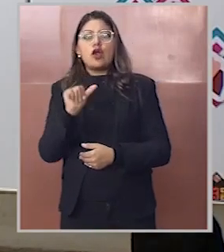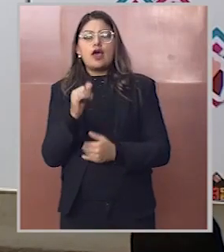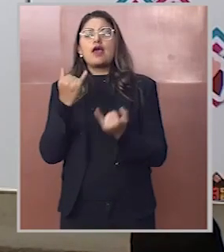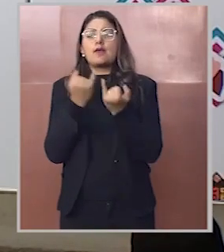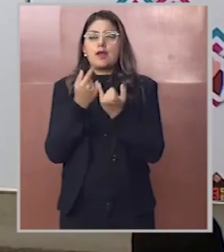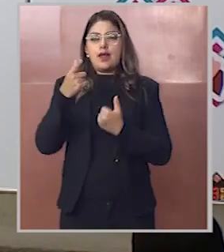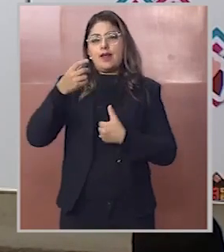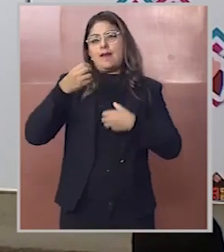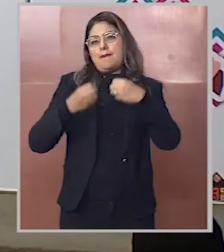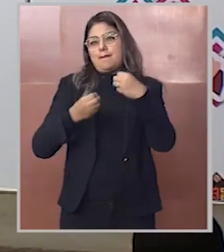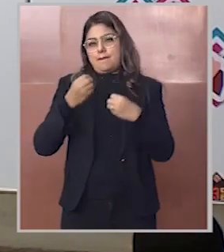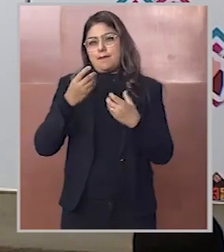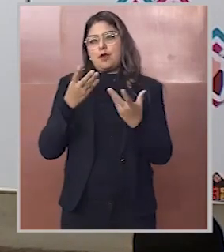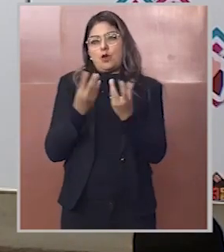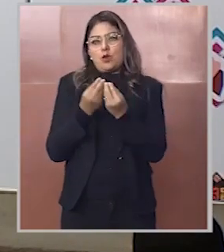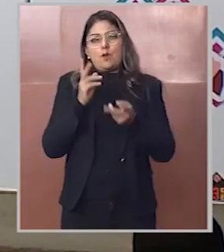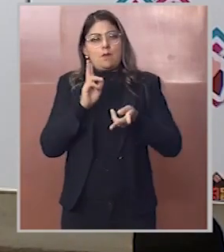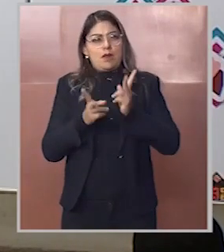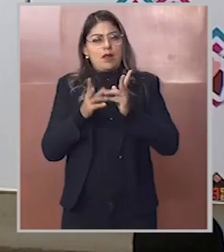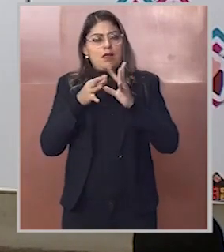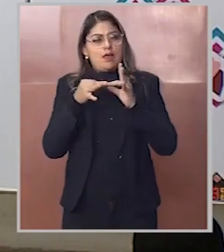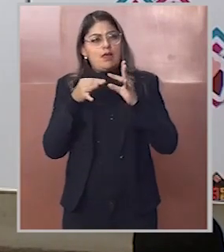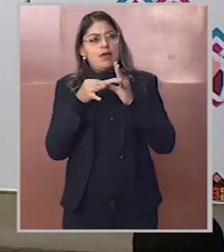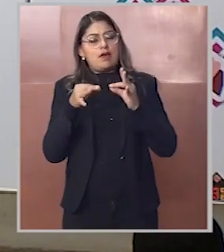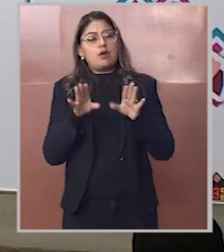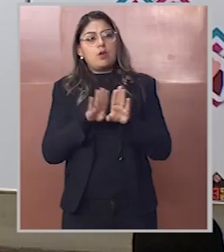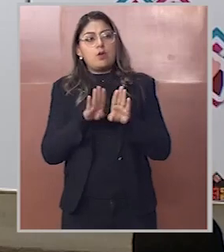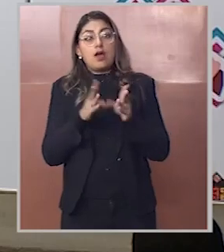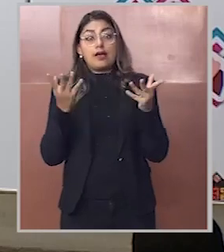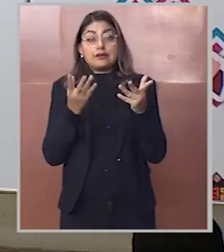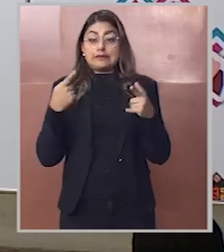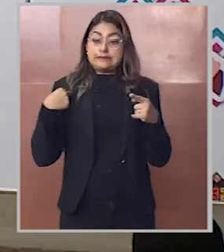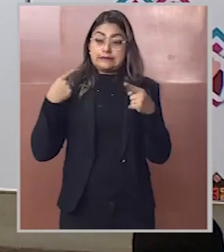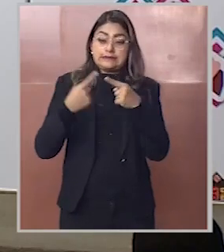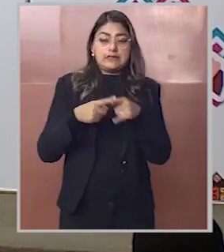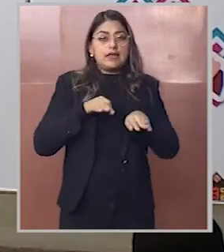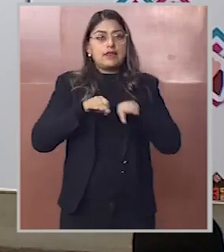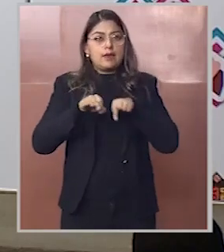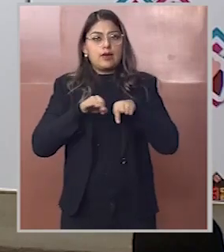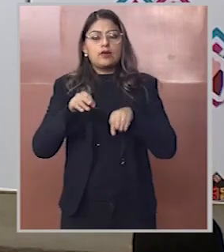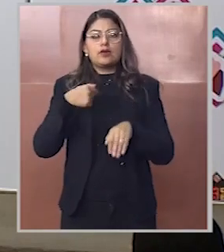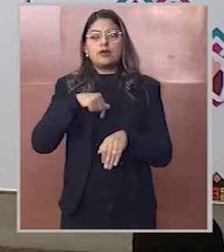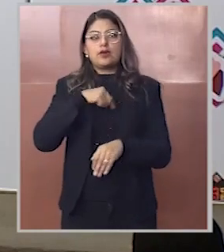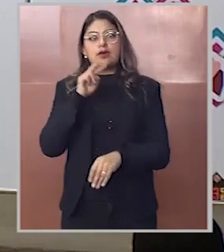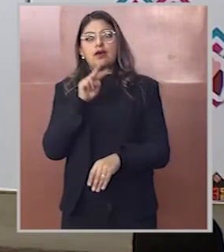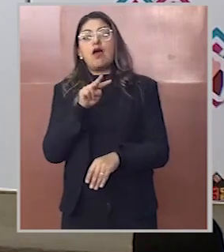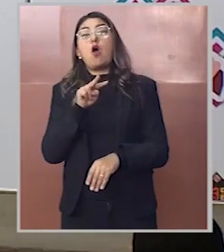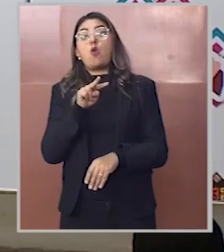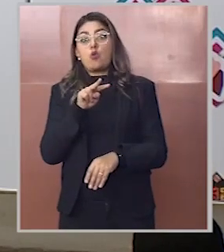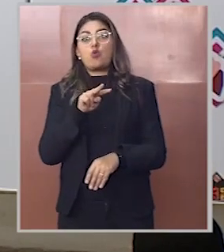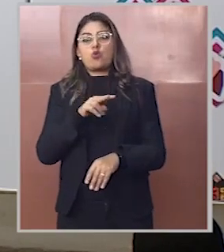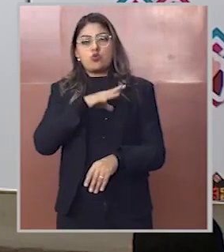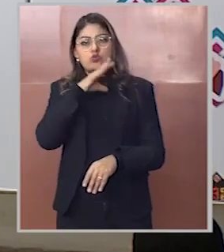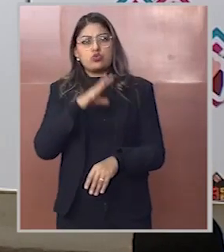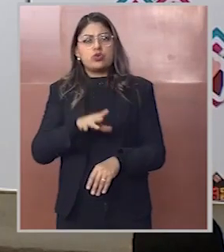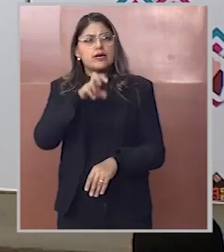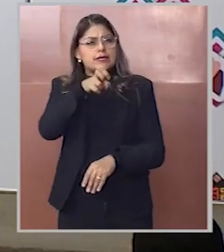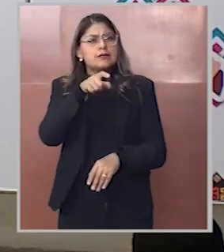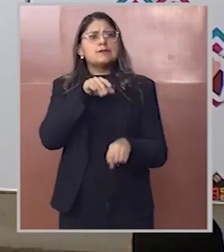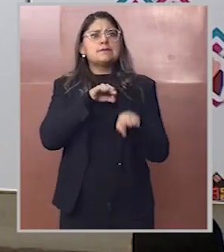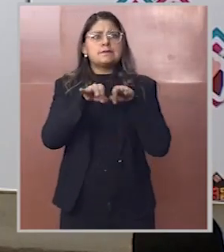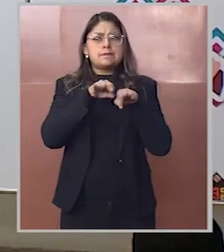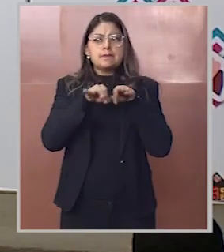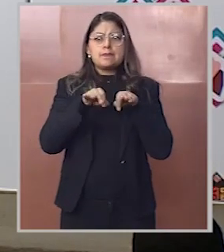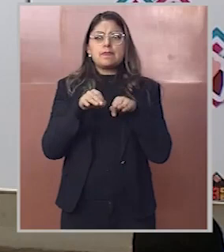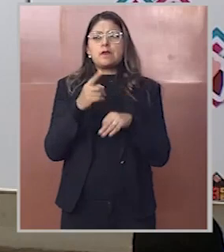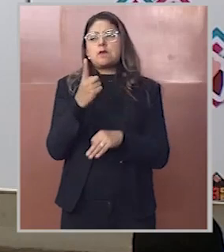se da cuenta que sin duda no es el trabajo de una dos personas sino es el trabajo de muchas personas que han puesto en esto su